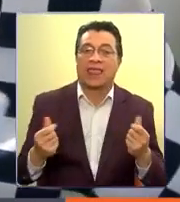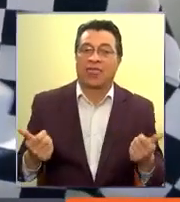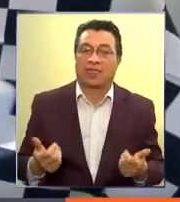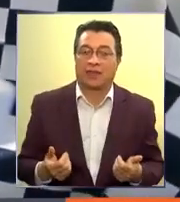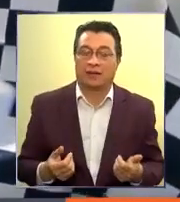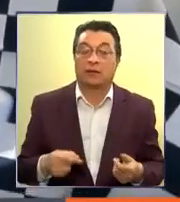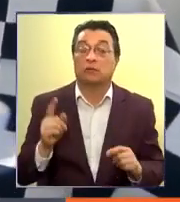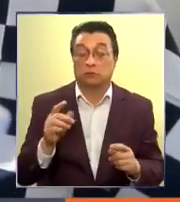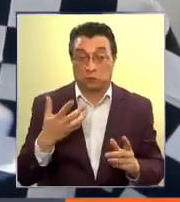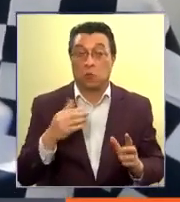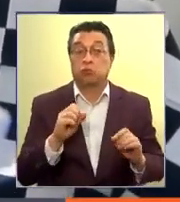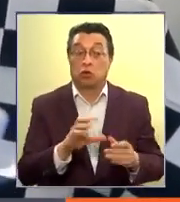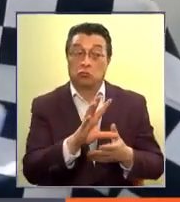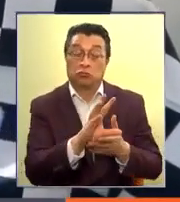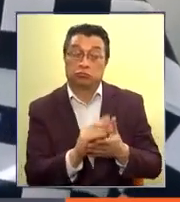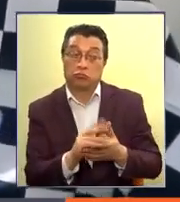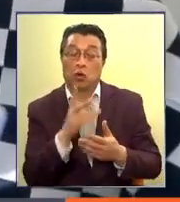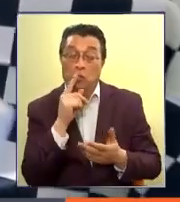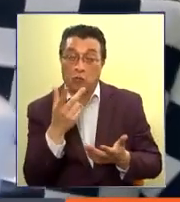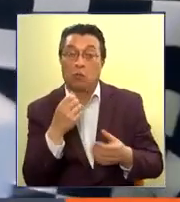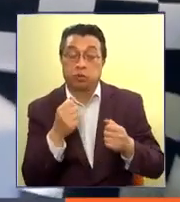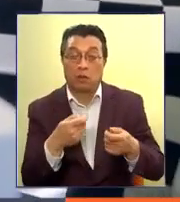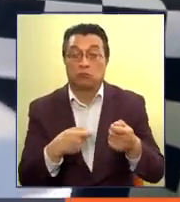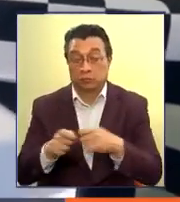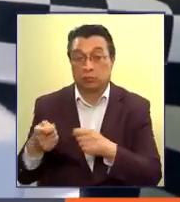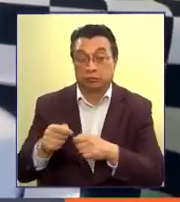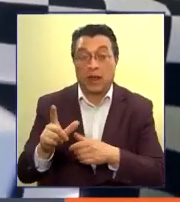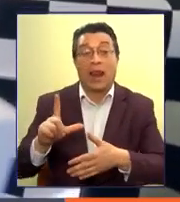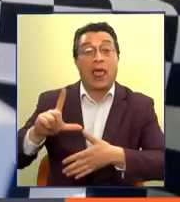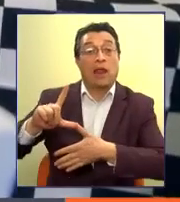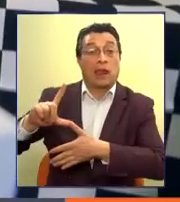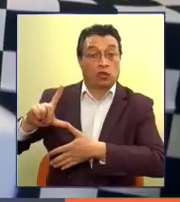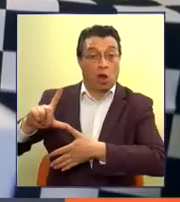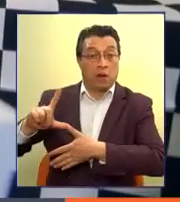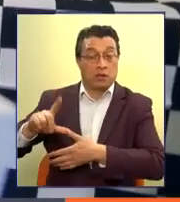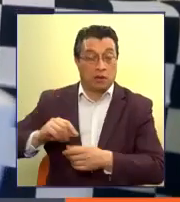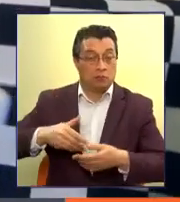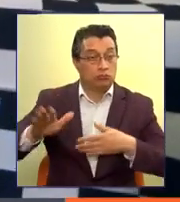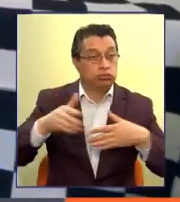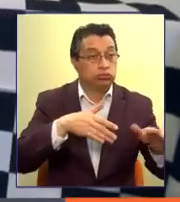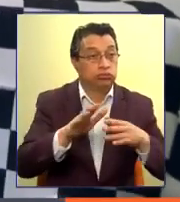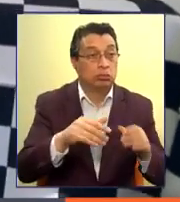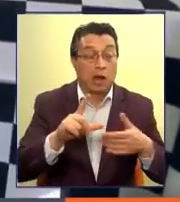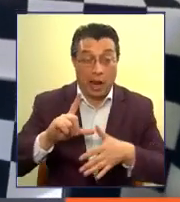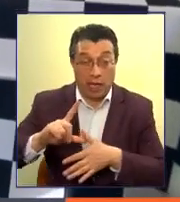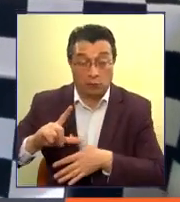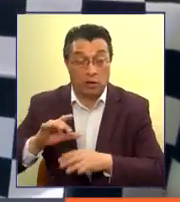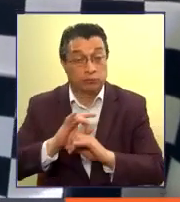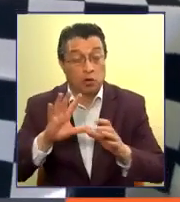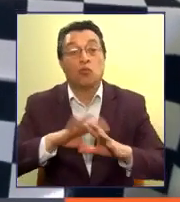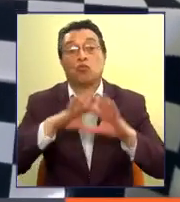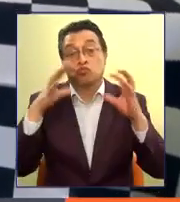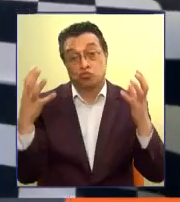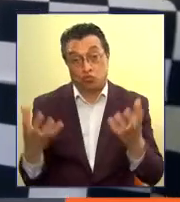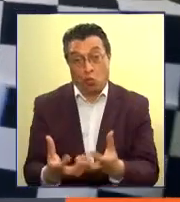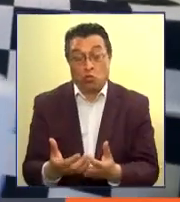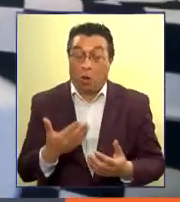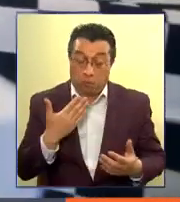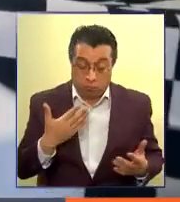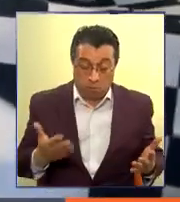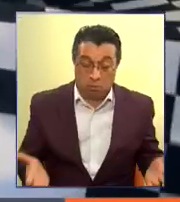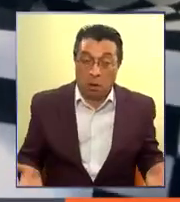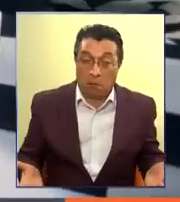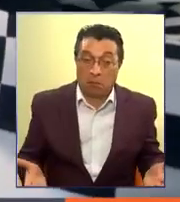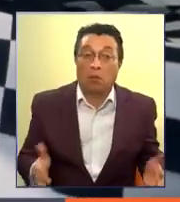el modelo va a ser a través de franquicias, poder salir a Latinoamérica y una vez en Latinoamérica, a todo el mundo,